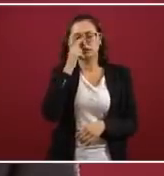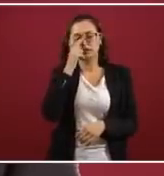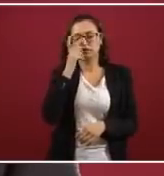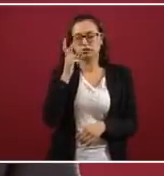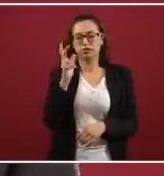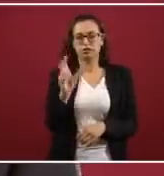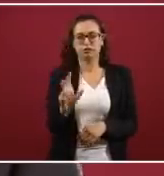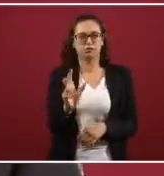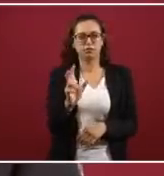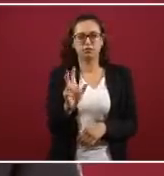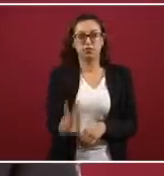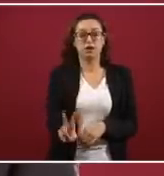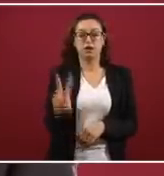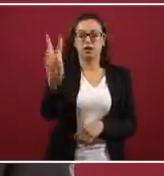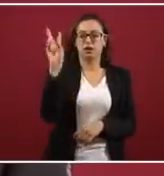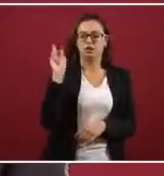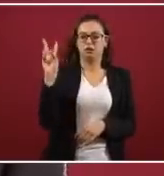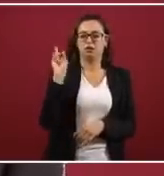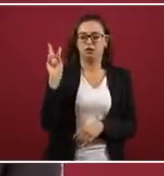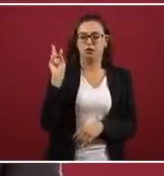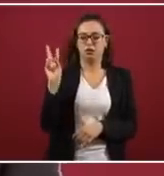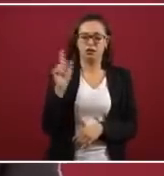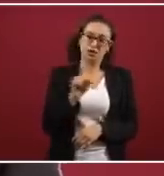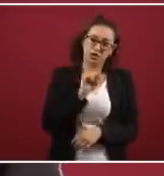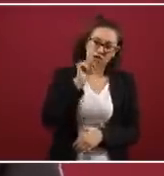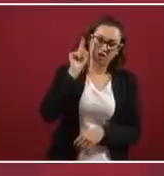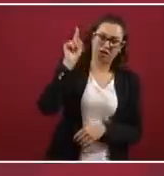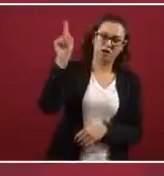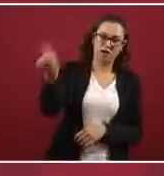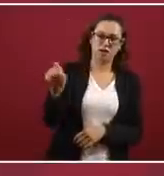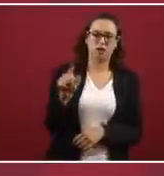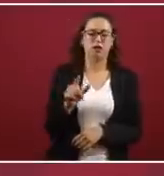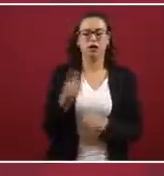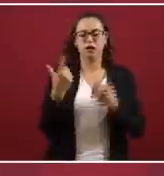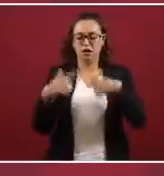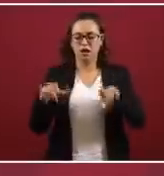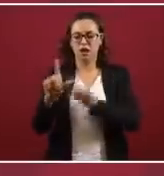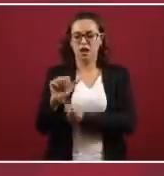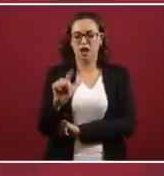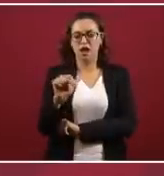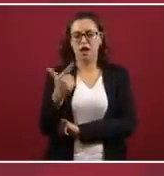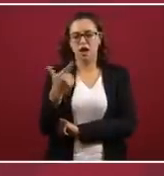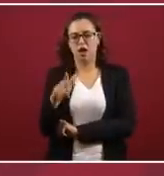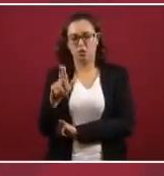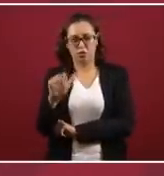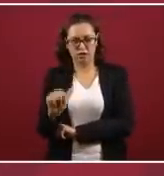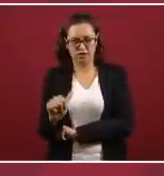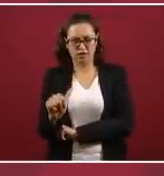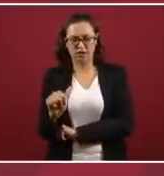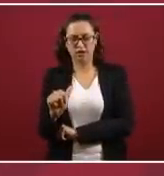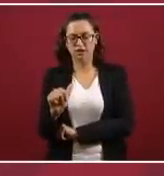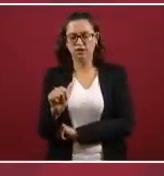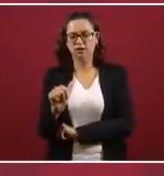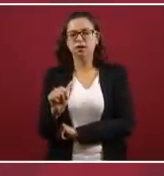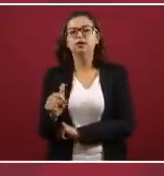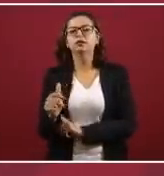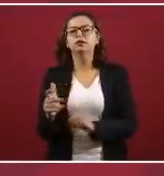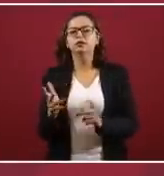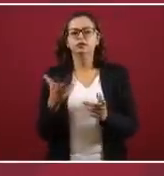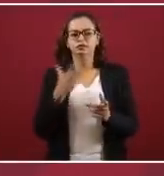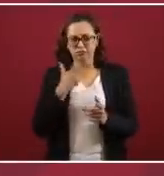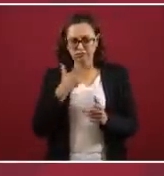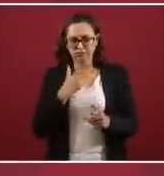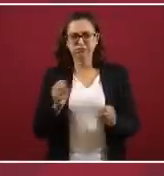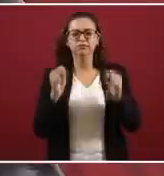el viernes, estuvimos en La Laguna y ya tiene